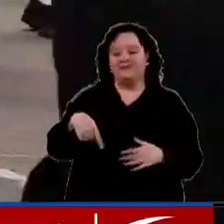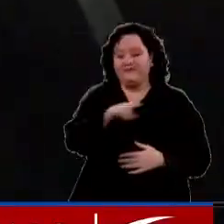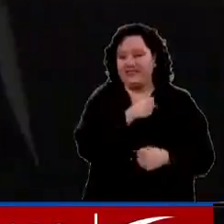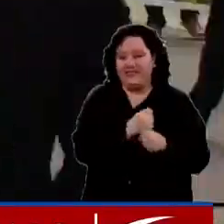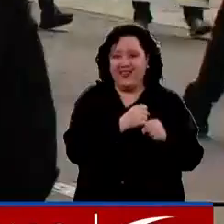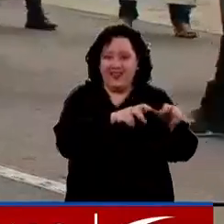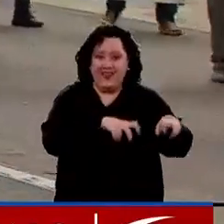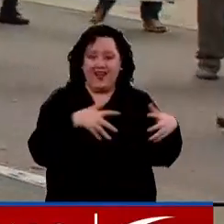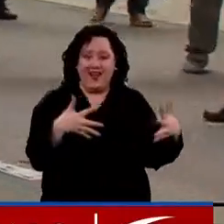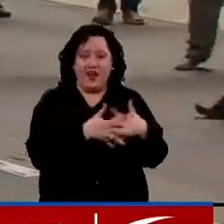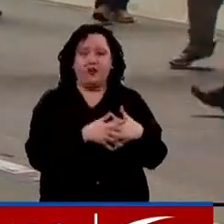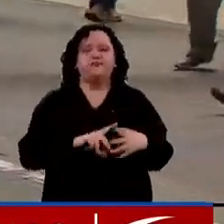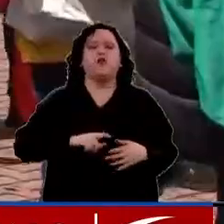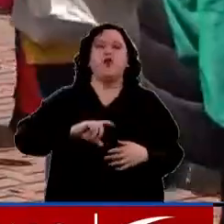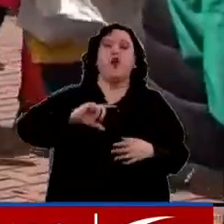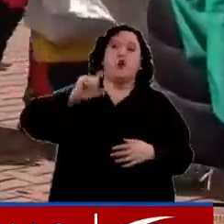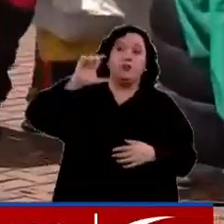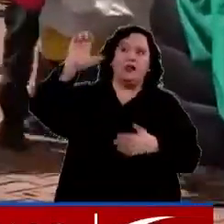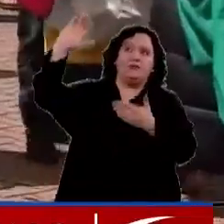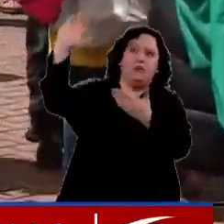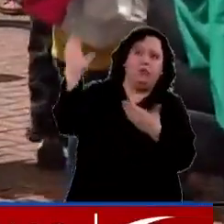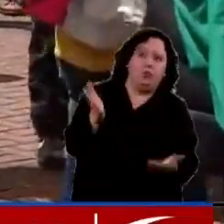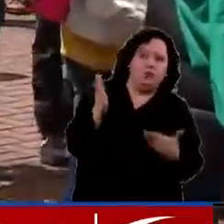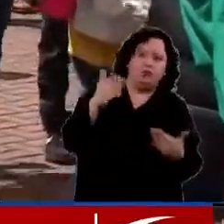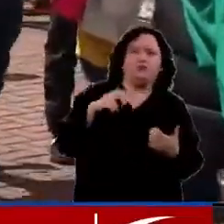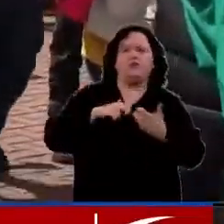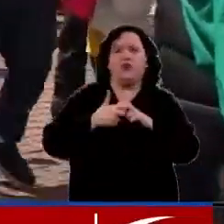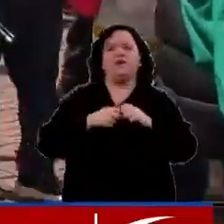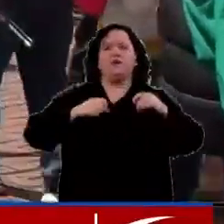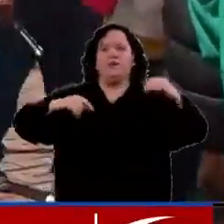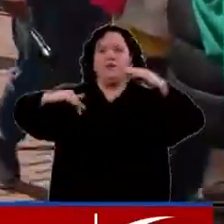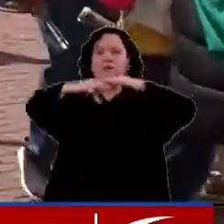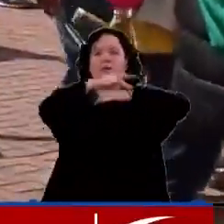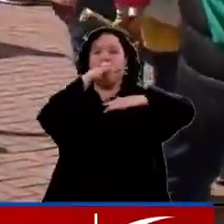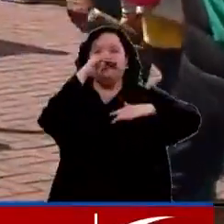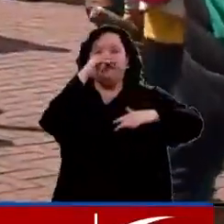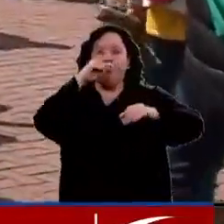problemas por la importación del producto y por el fenómeno del Niño que ya afecta a algunas regiones.